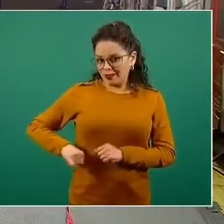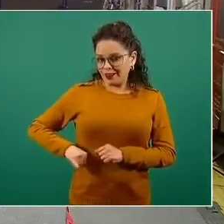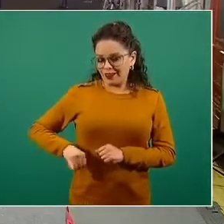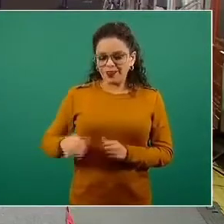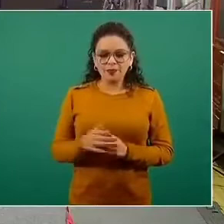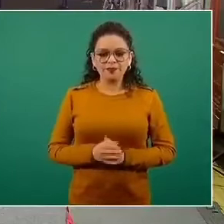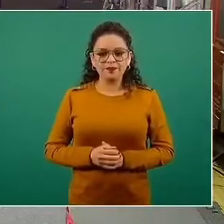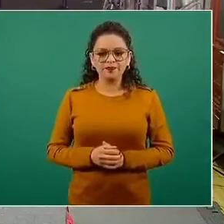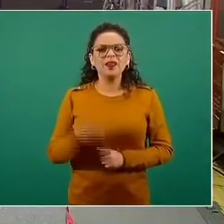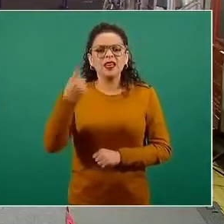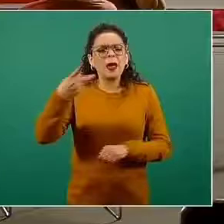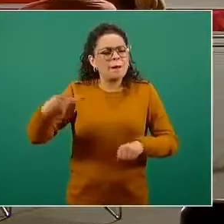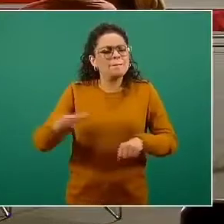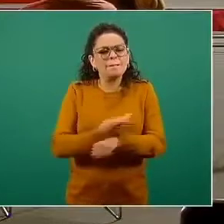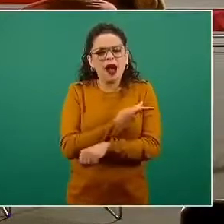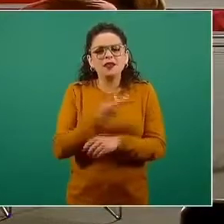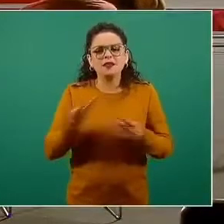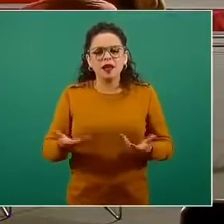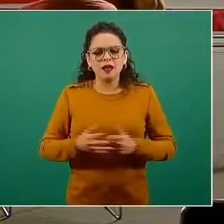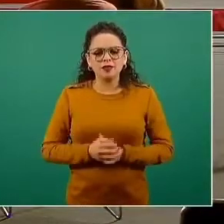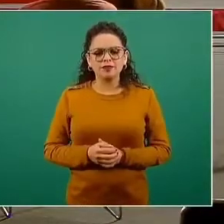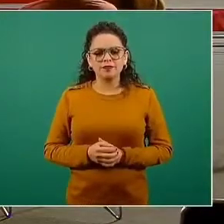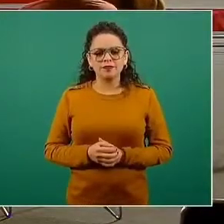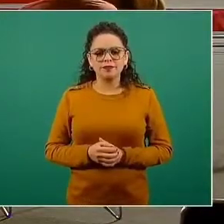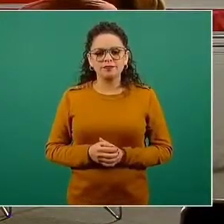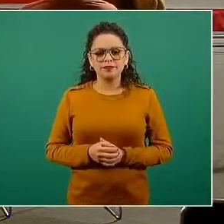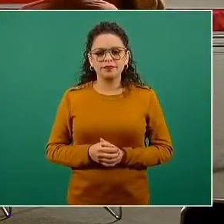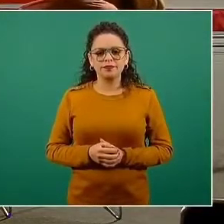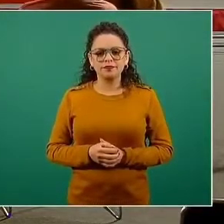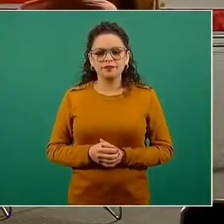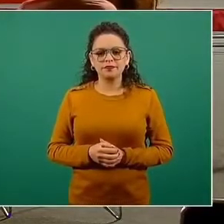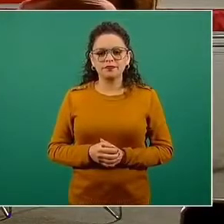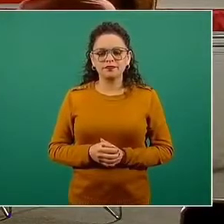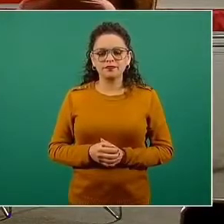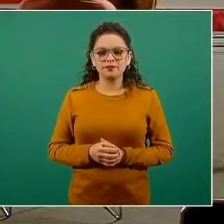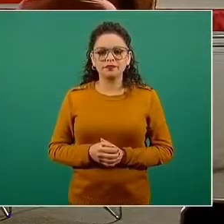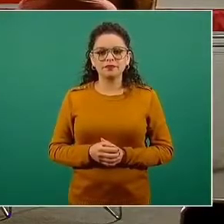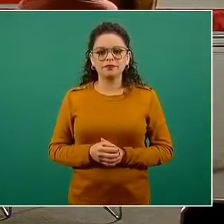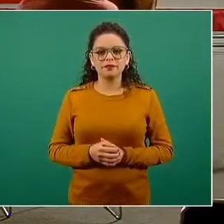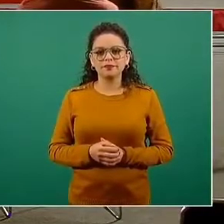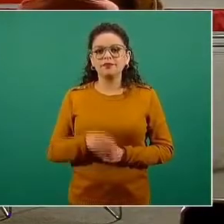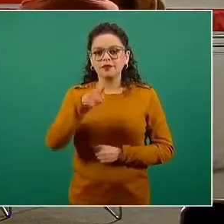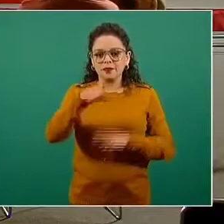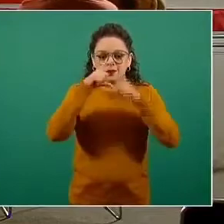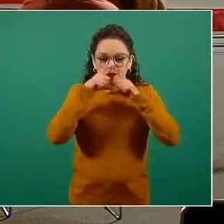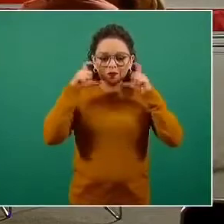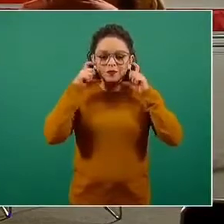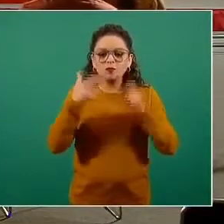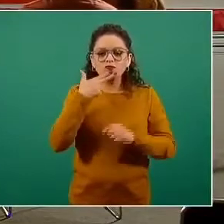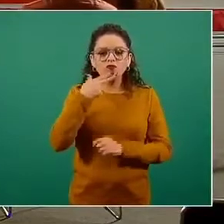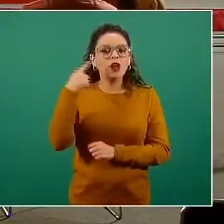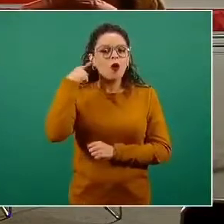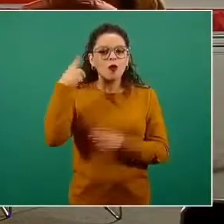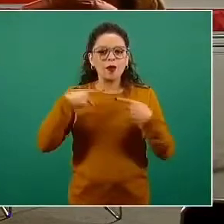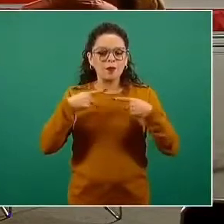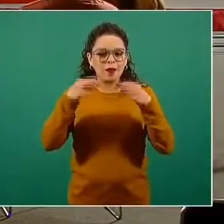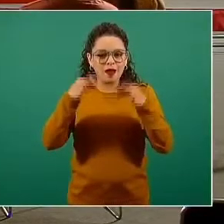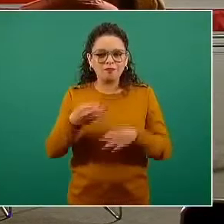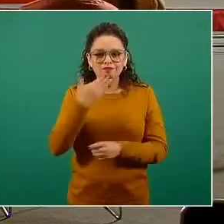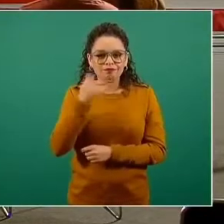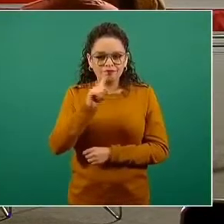¿Qué pasa? La parafraseo porque con el cubrebocas quizá el público no lo oyó con detalle. ¿Qué pasa en la